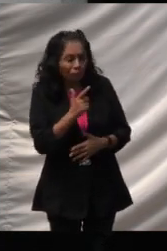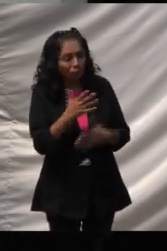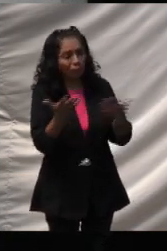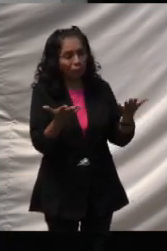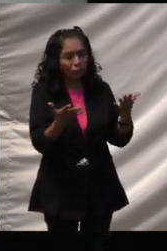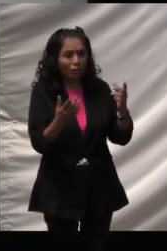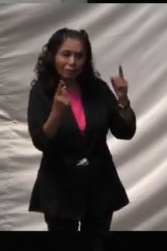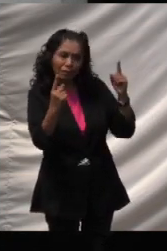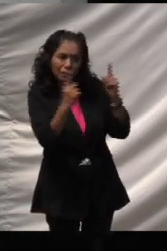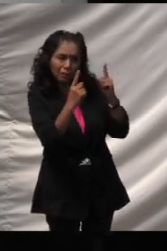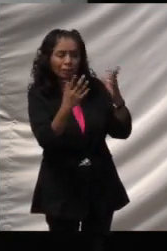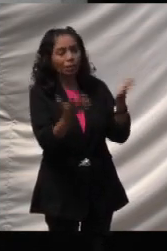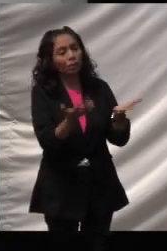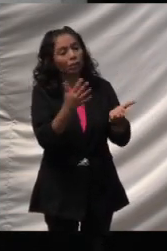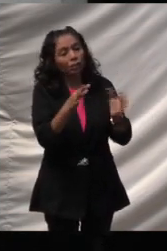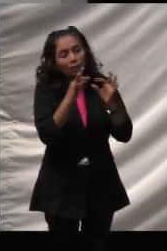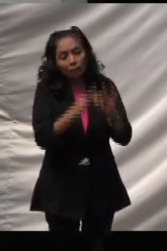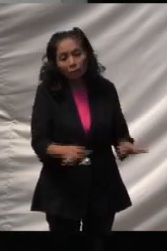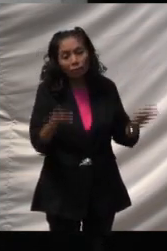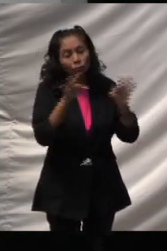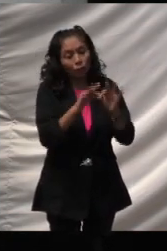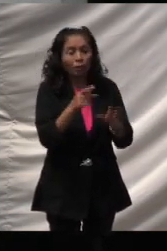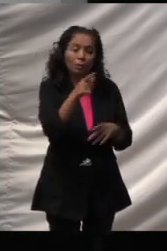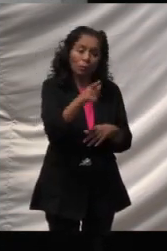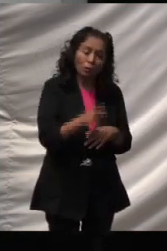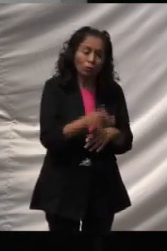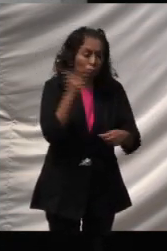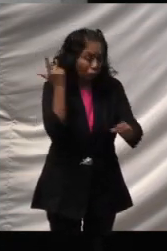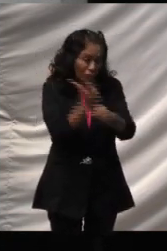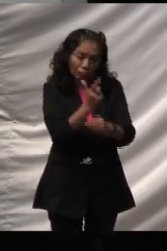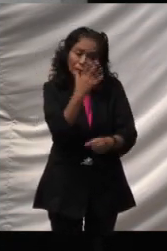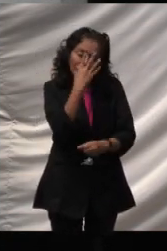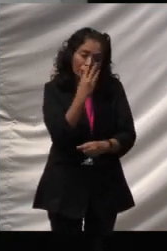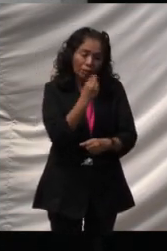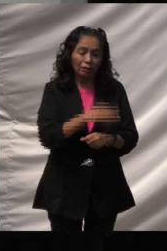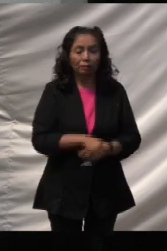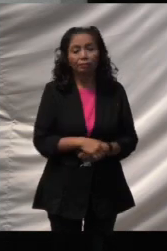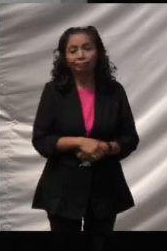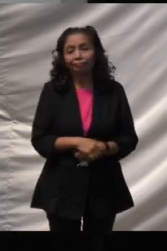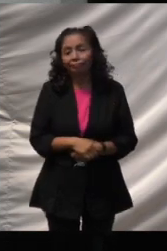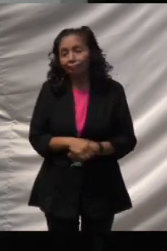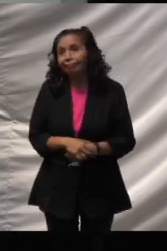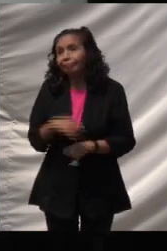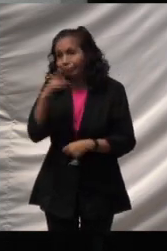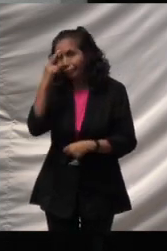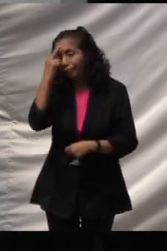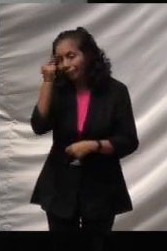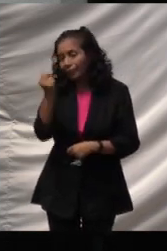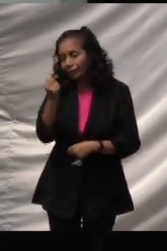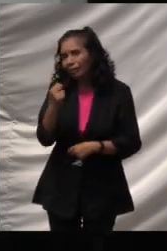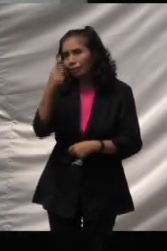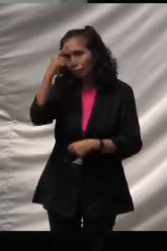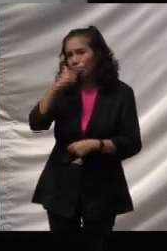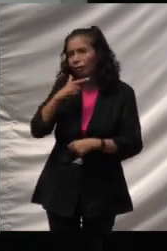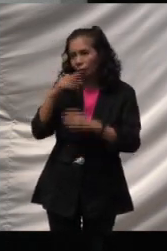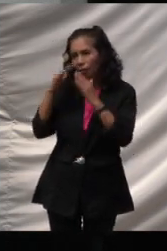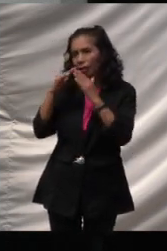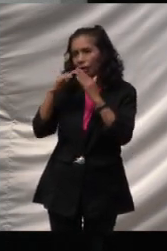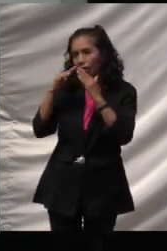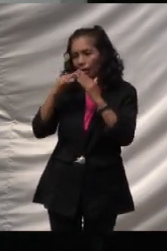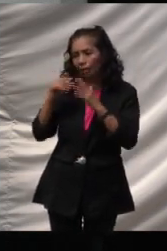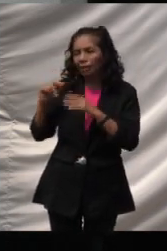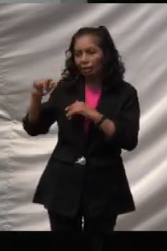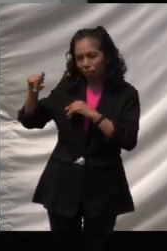cuenta, aunque sea para ayudar porque sientes que está muy triste. Tienes razón. En la noche que llegué a casa después